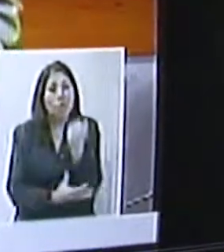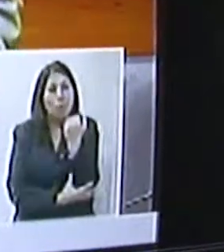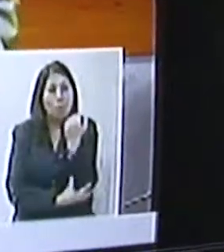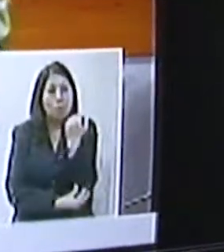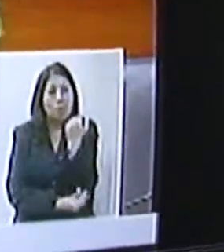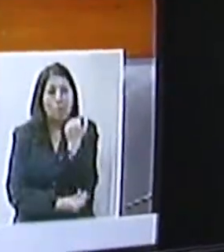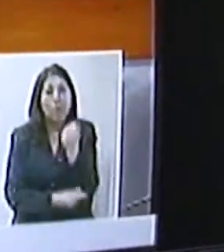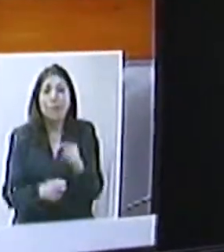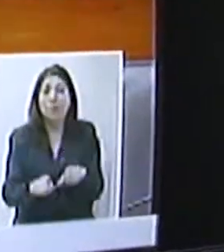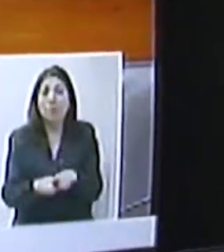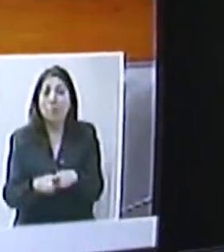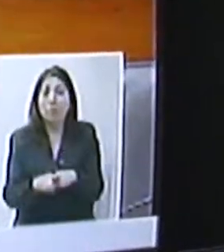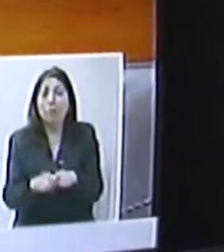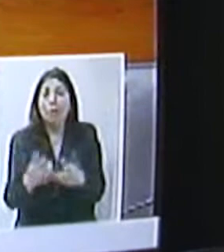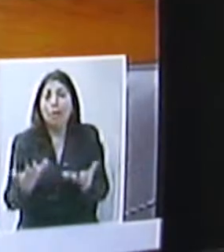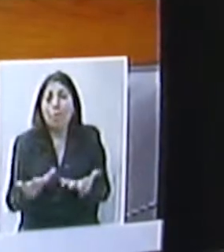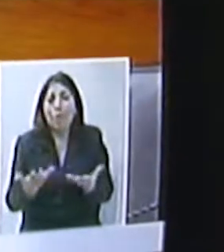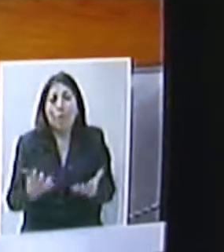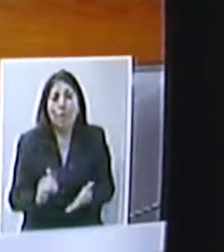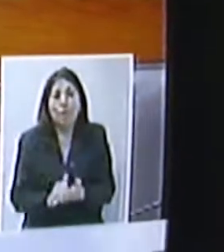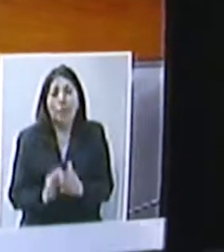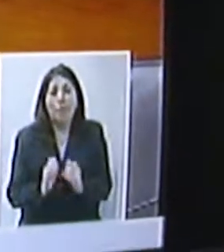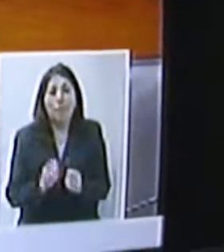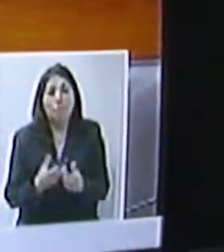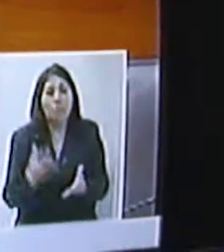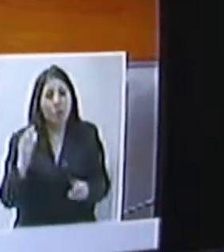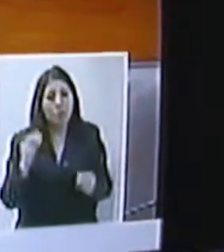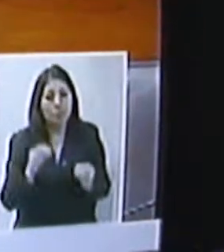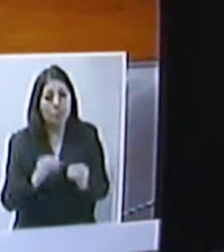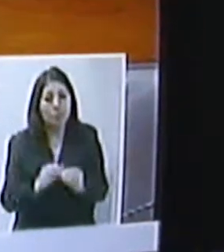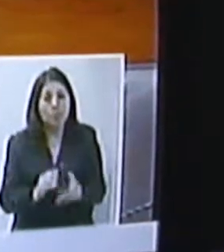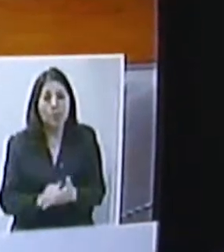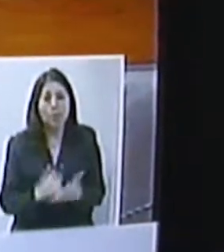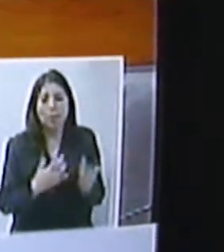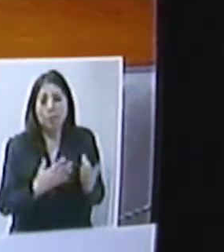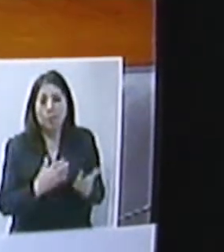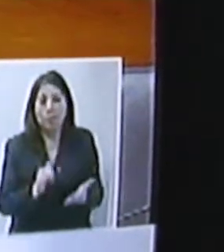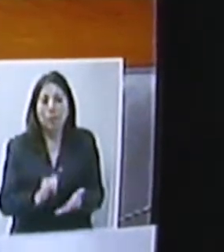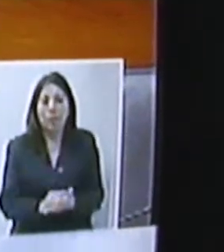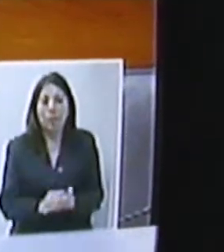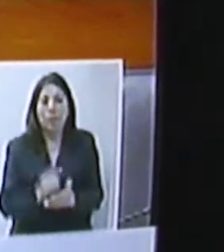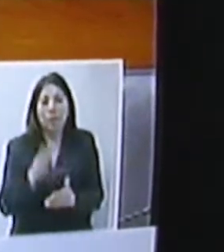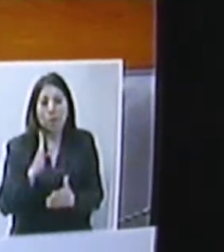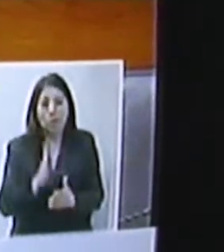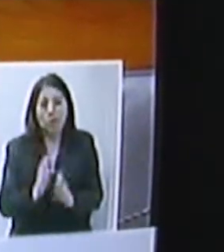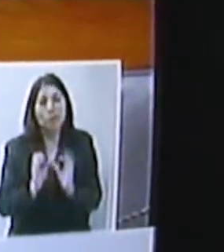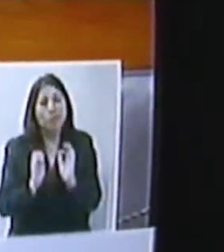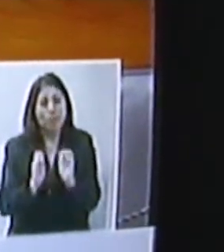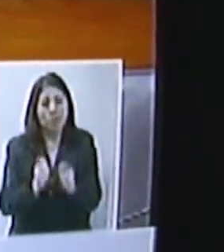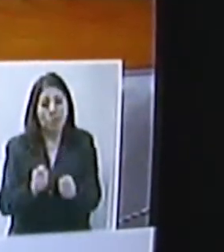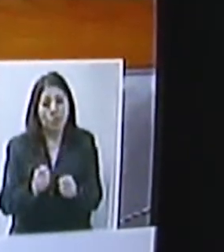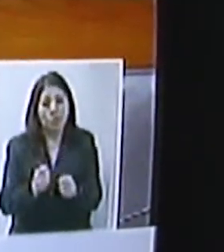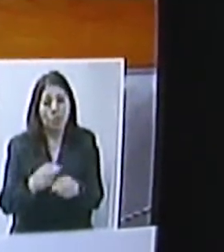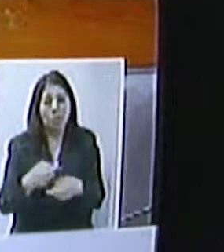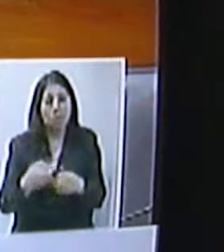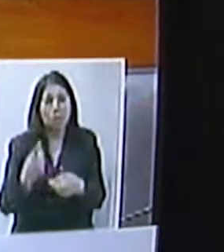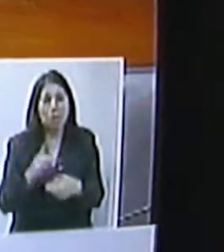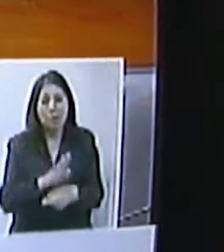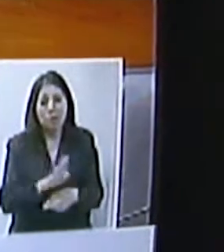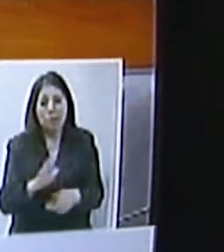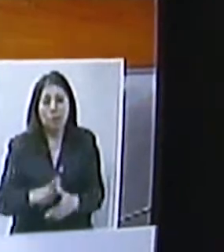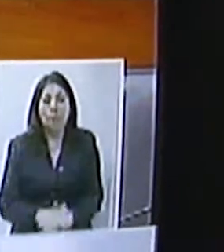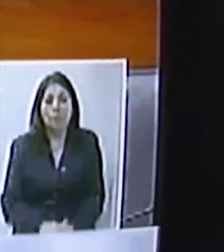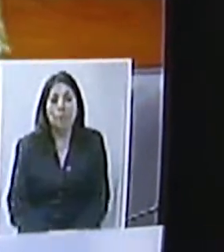están esperando tener calefacción. Démosles esa gran oportunidad, esa esperanza que Dios siempre dio este producto para